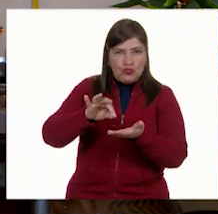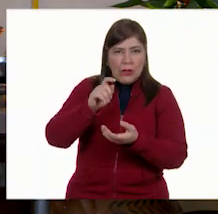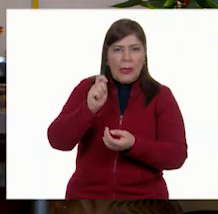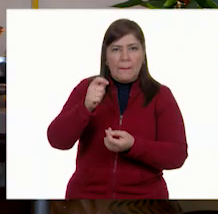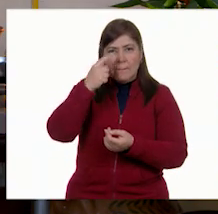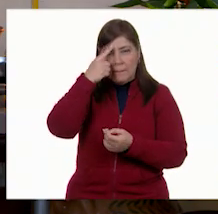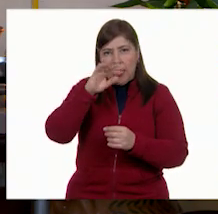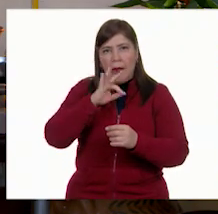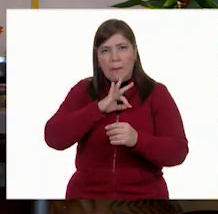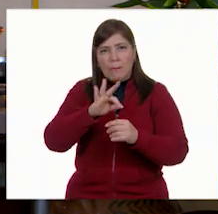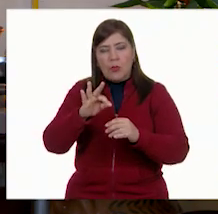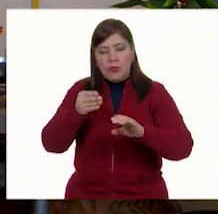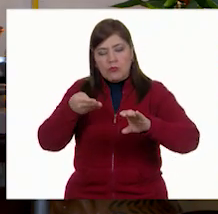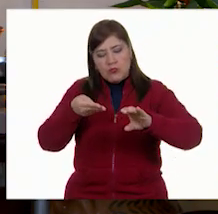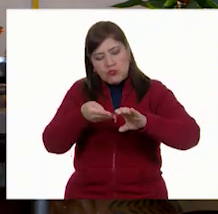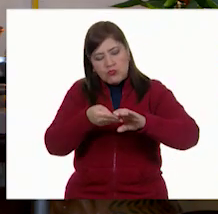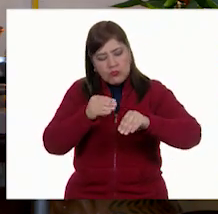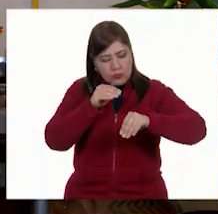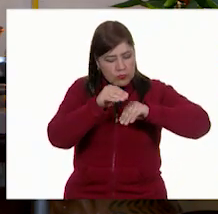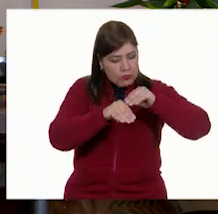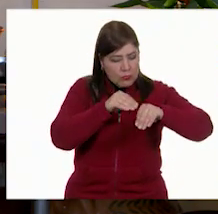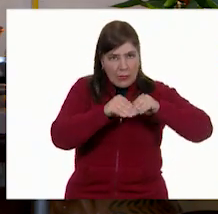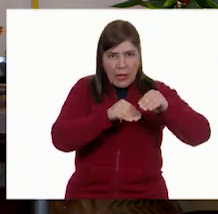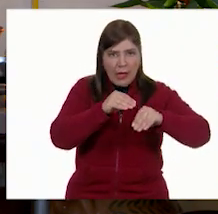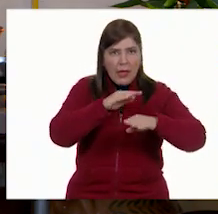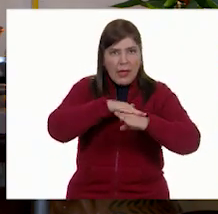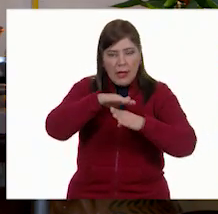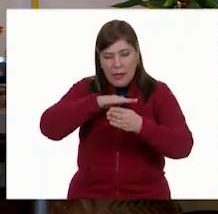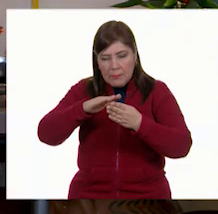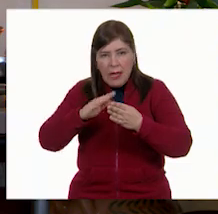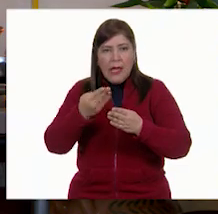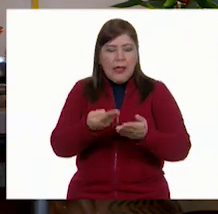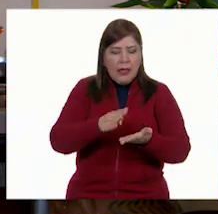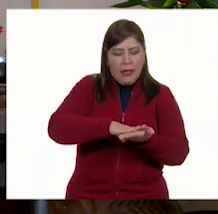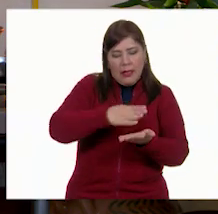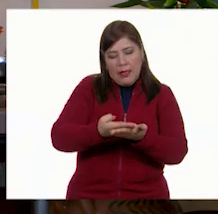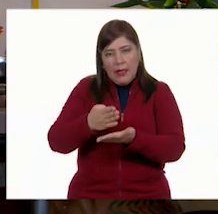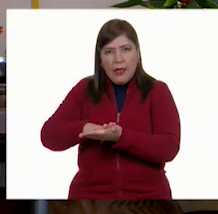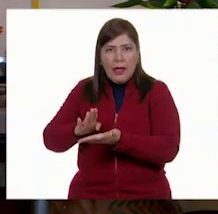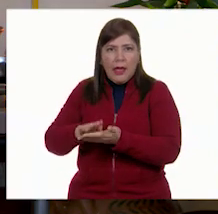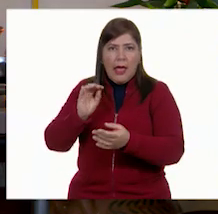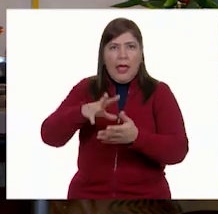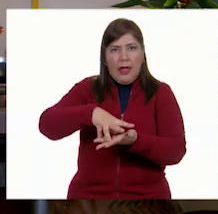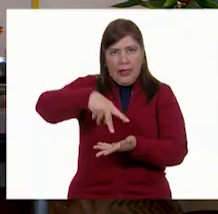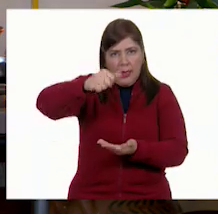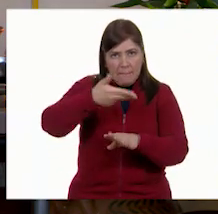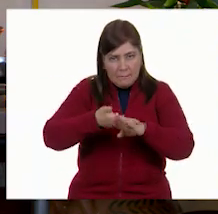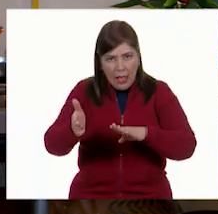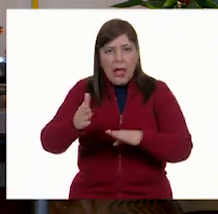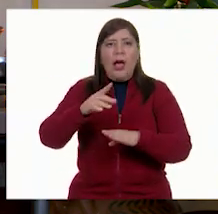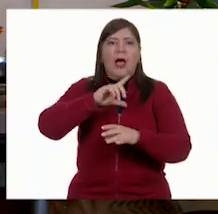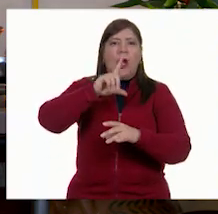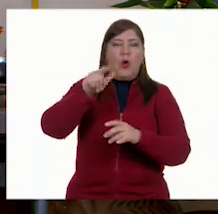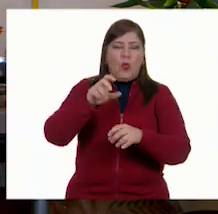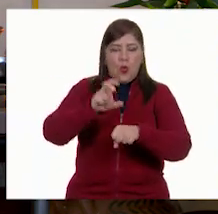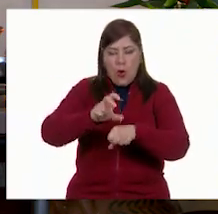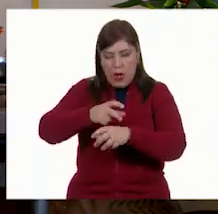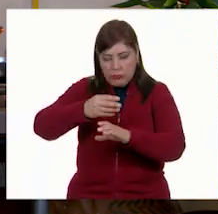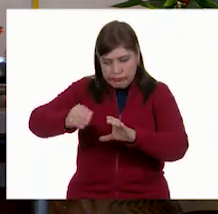los nopalitos, armarlos, enharinarlos, pasarlos por huevo y freírlos.